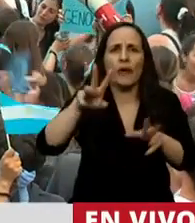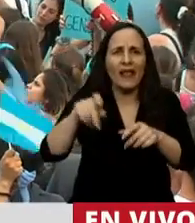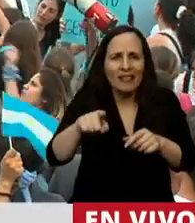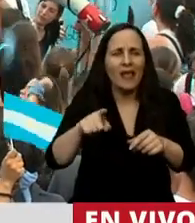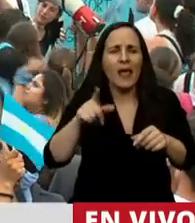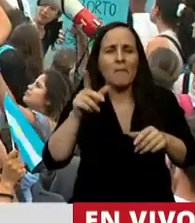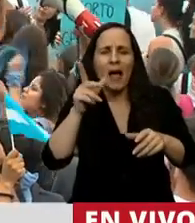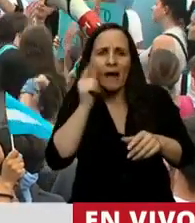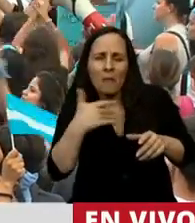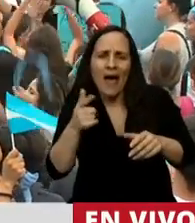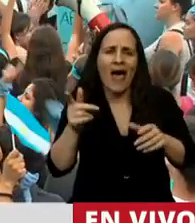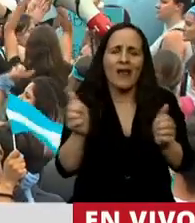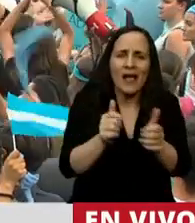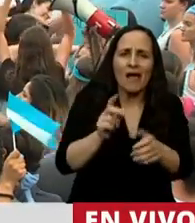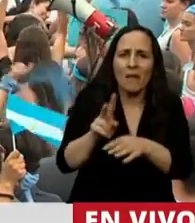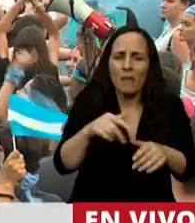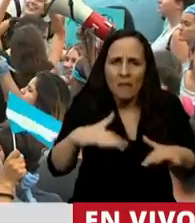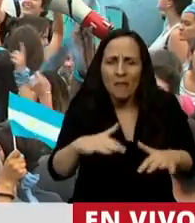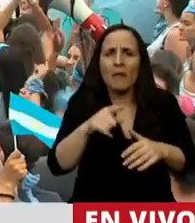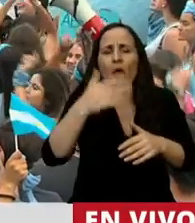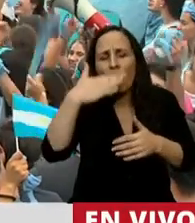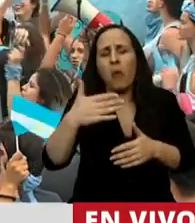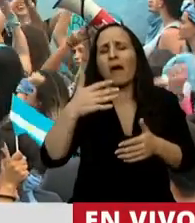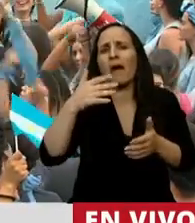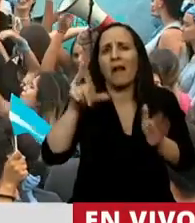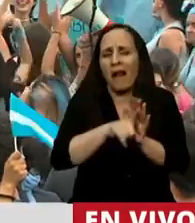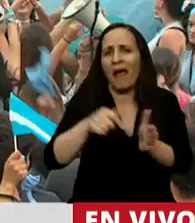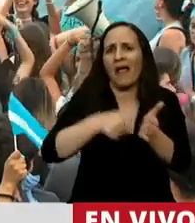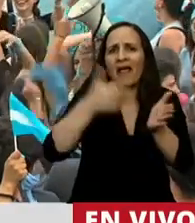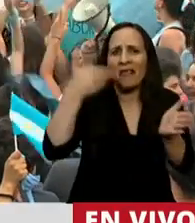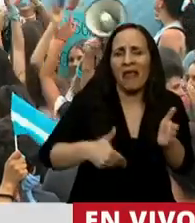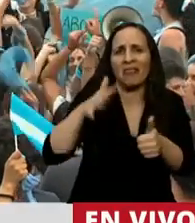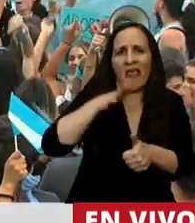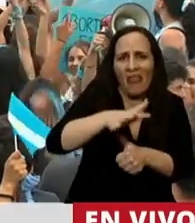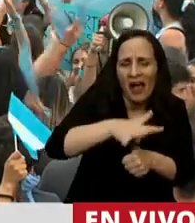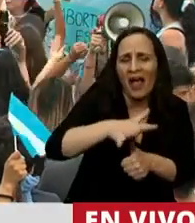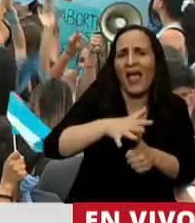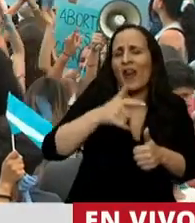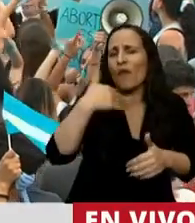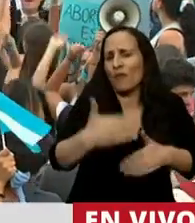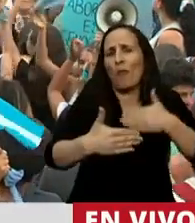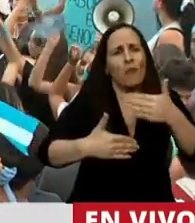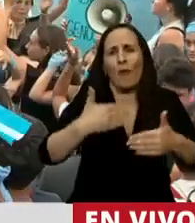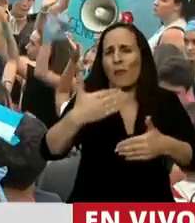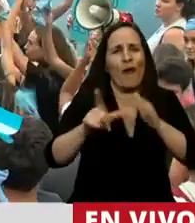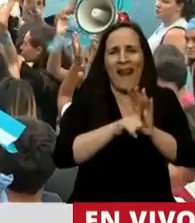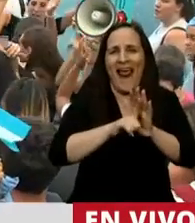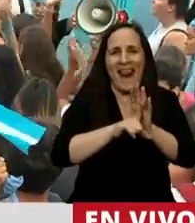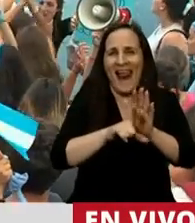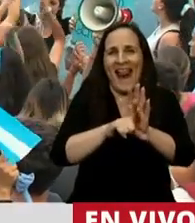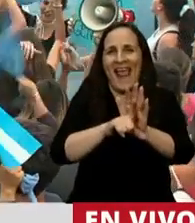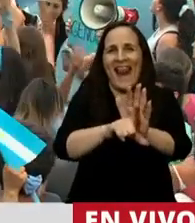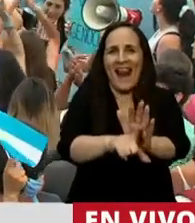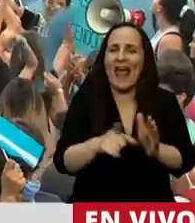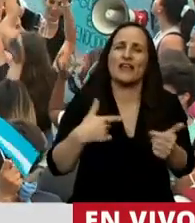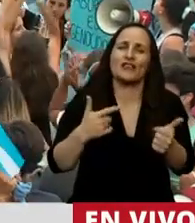las leyes de salud sexual y reproductiva, siguió con la identidad de género. Siempre encontramos los mismos argumentos. Remito allí para